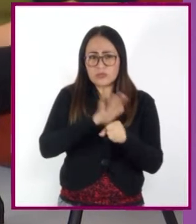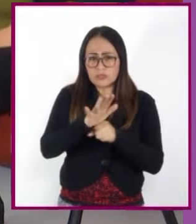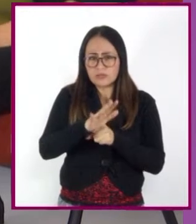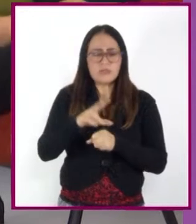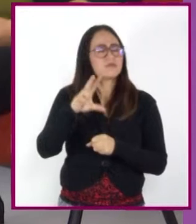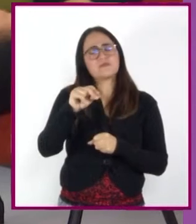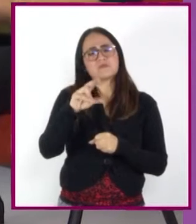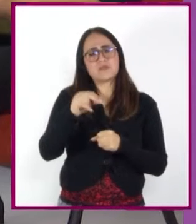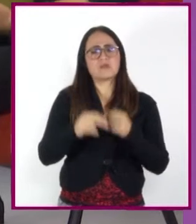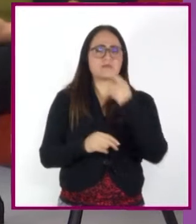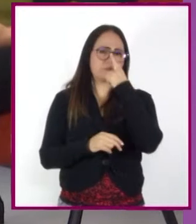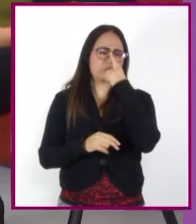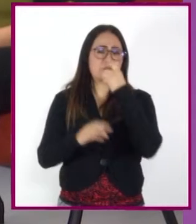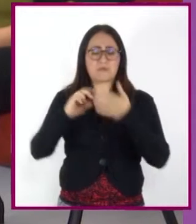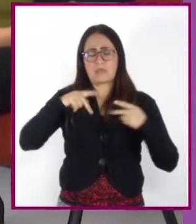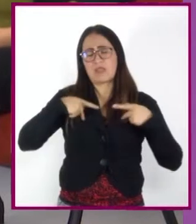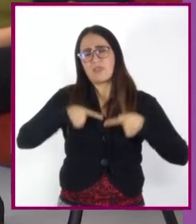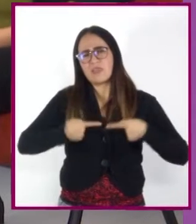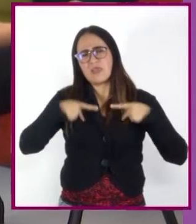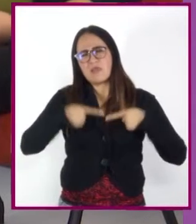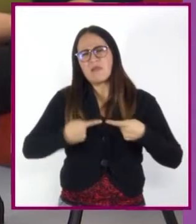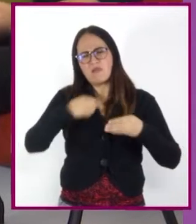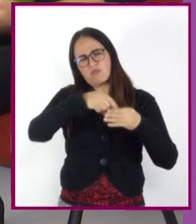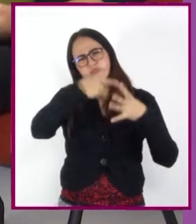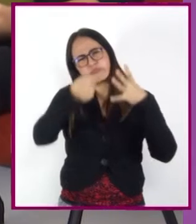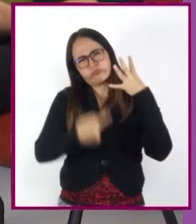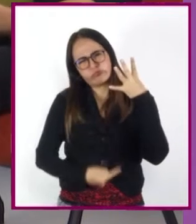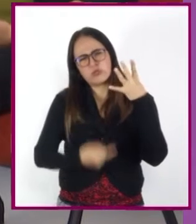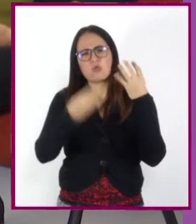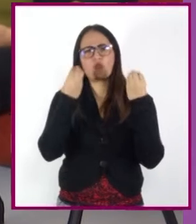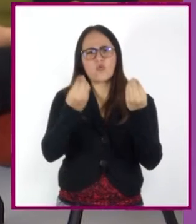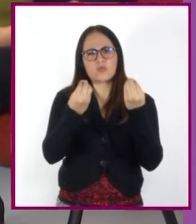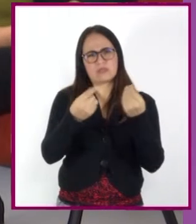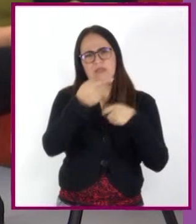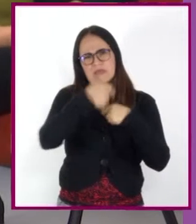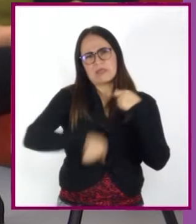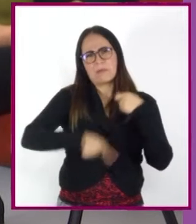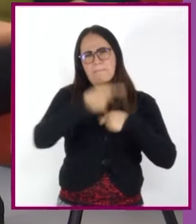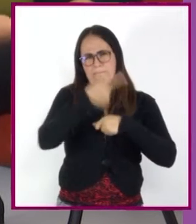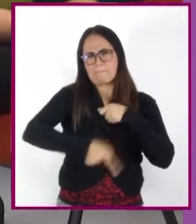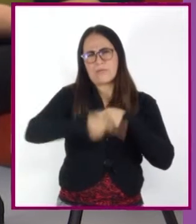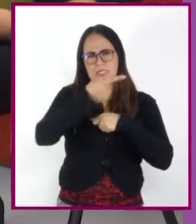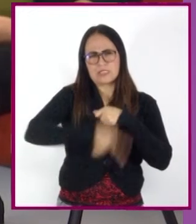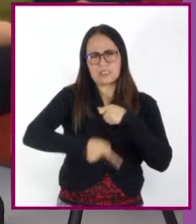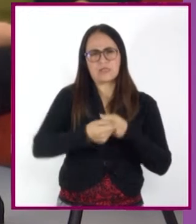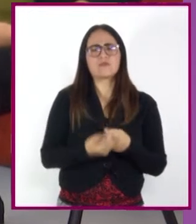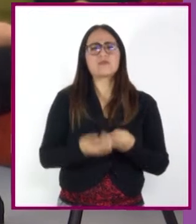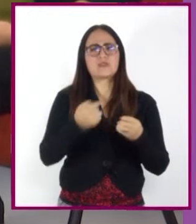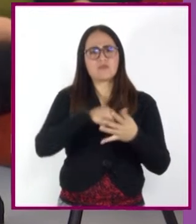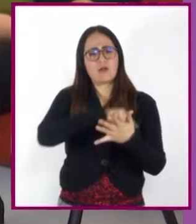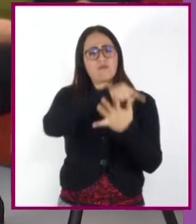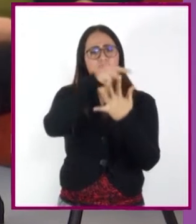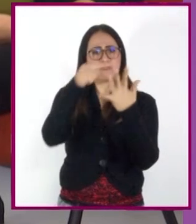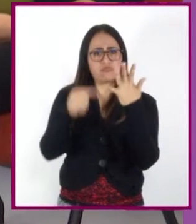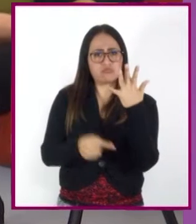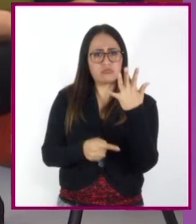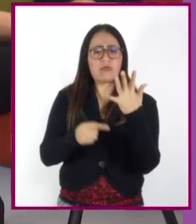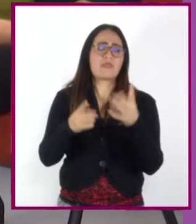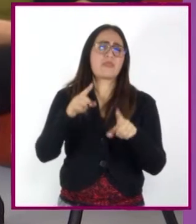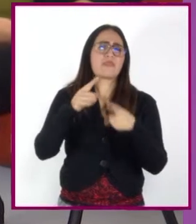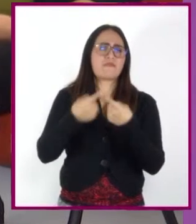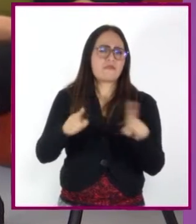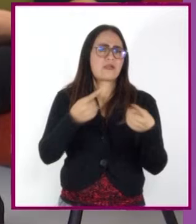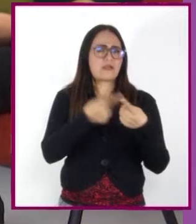multifactorial, porque son muchas las características de una persona que pueden ponerla en riesgo. Es multidimensional, ya que se manifiesta de